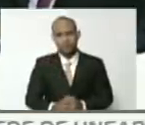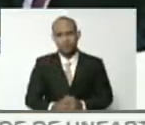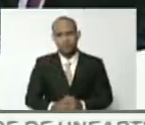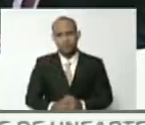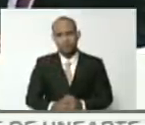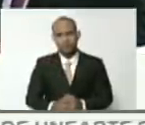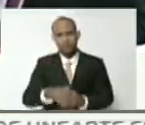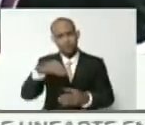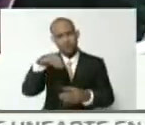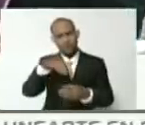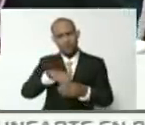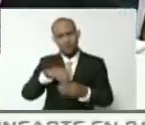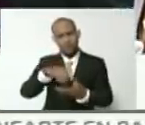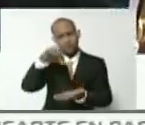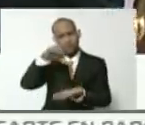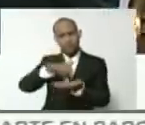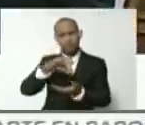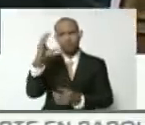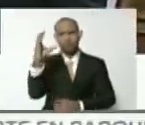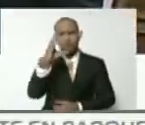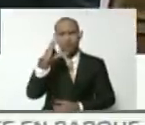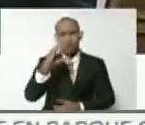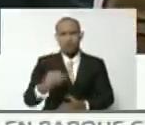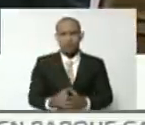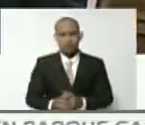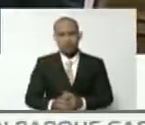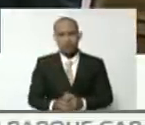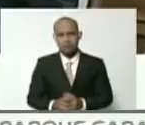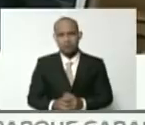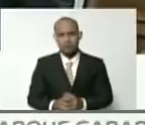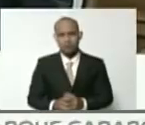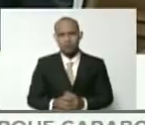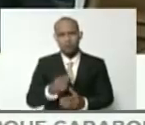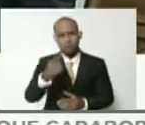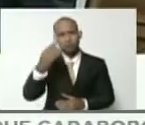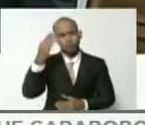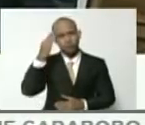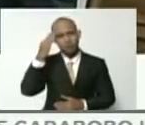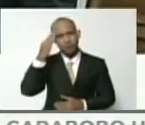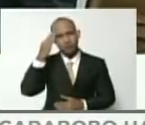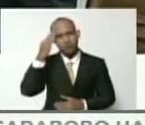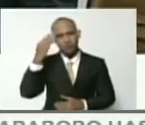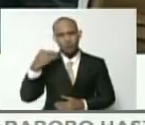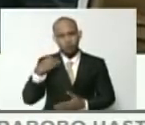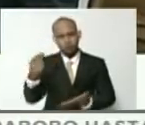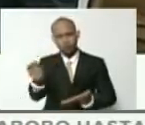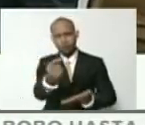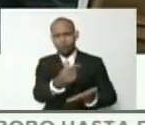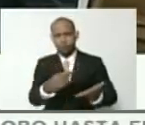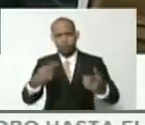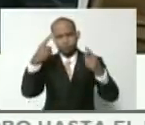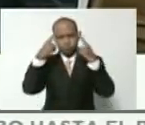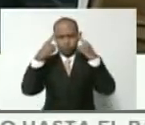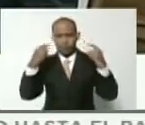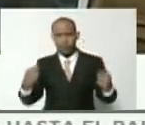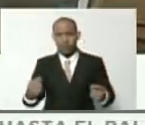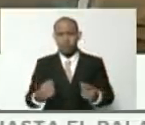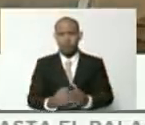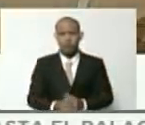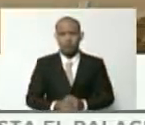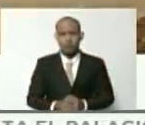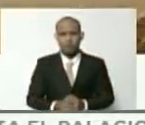estar en esta hermosa ciudad de Caracas, que según usted sabe que yo soy geógrafo, que nuestro